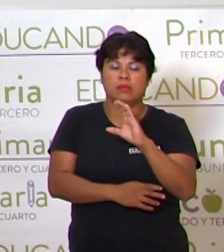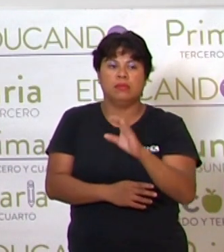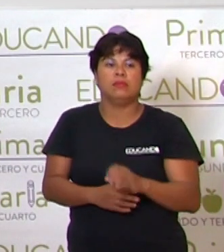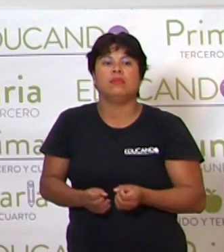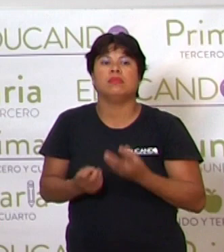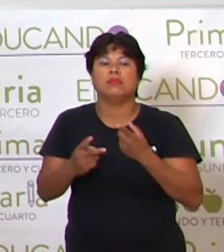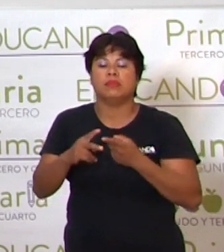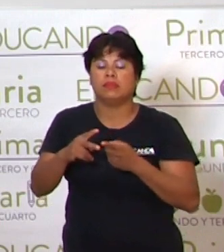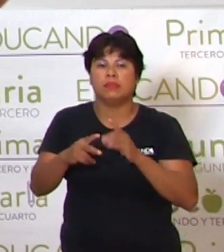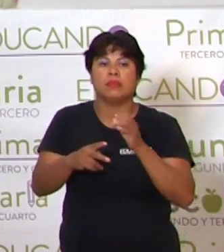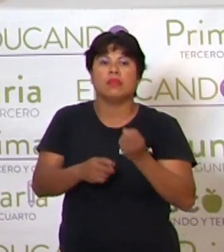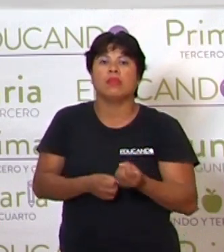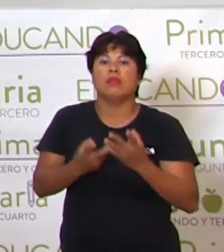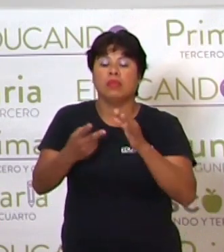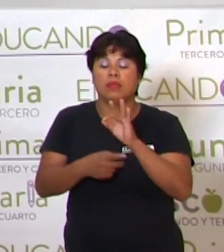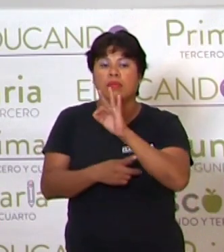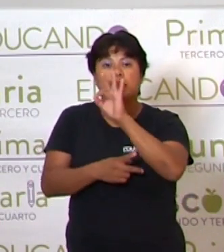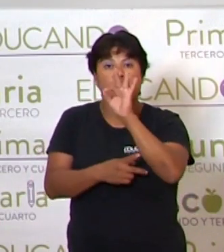¿Cuántos grados tiene?